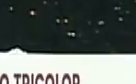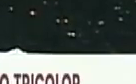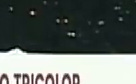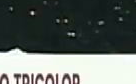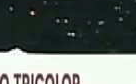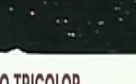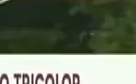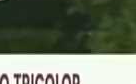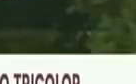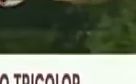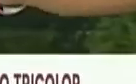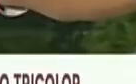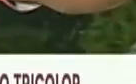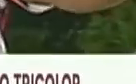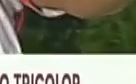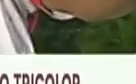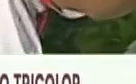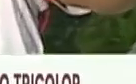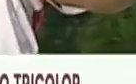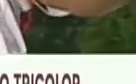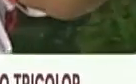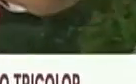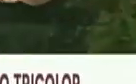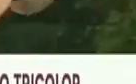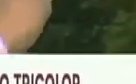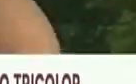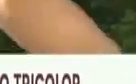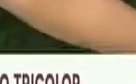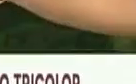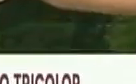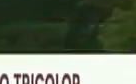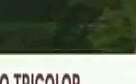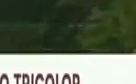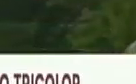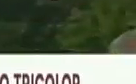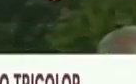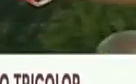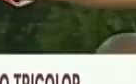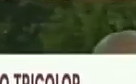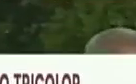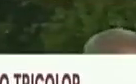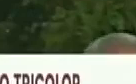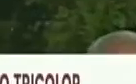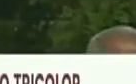color. Si eres blanco, si eres negro, y